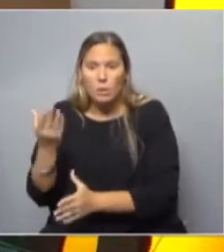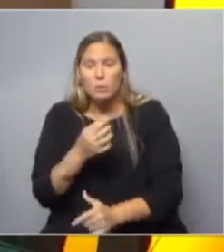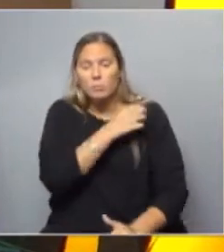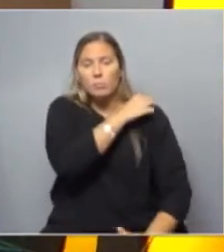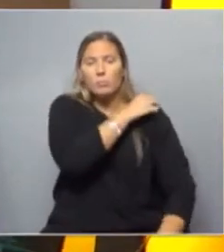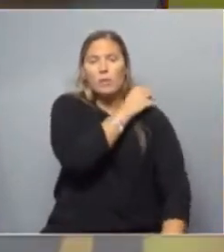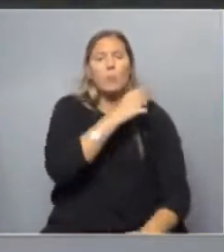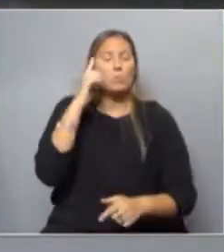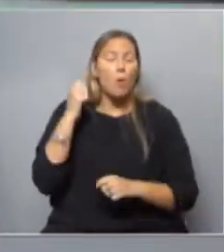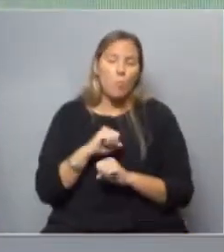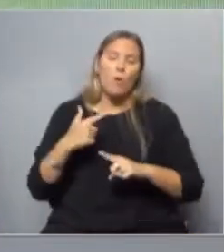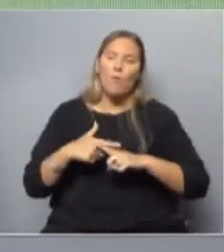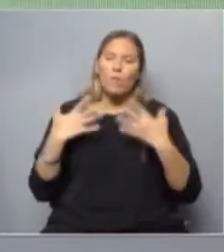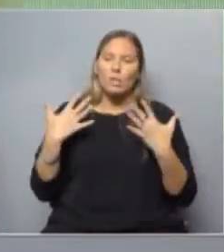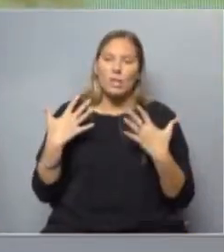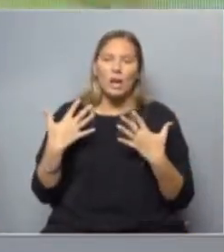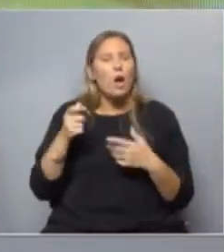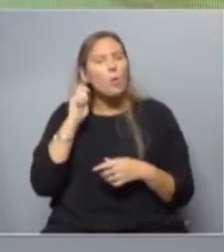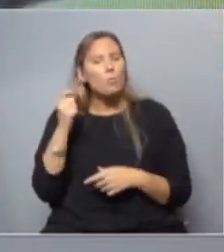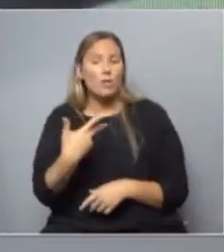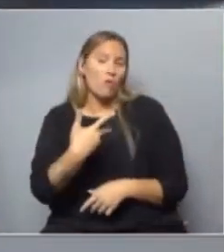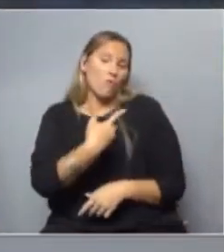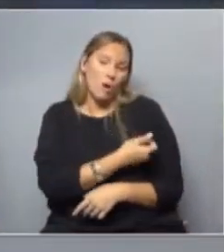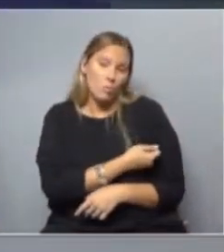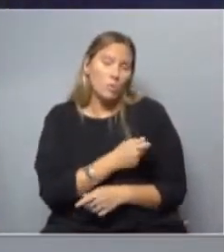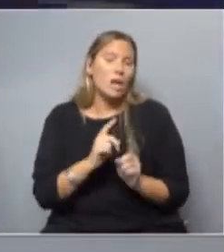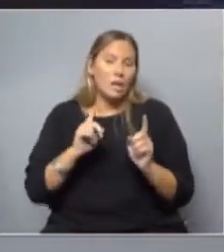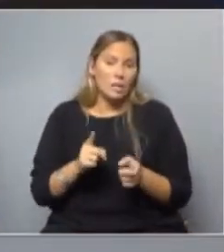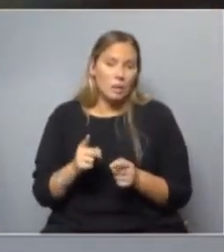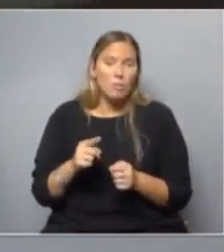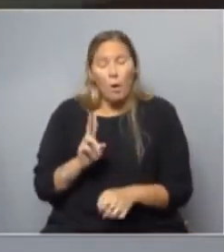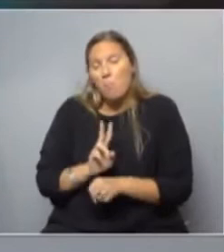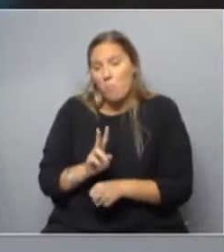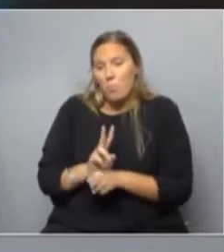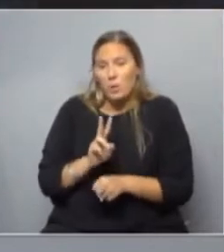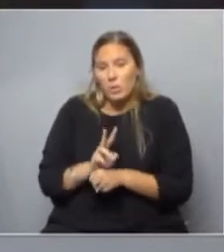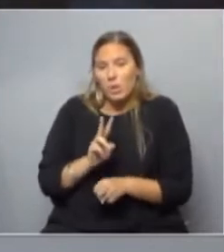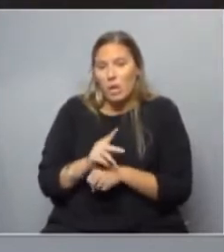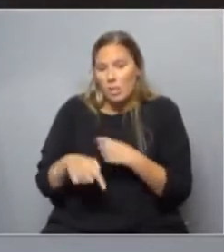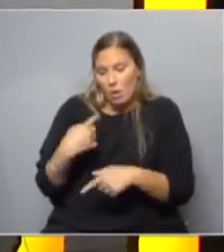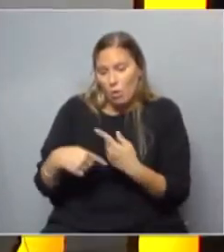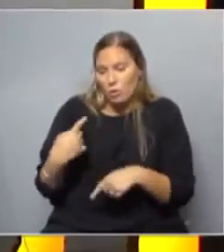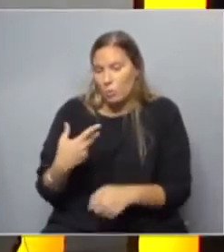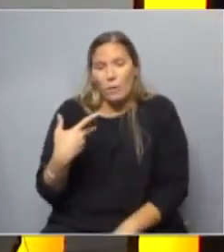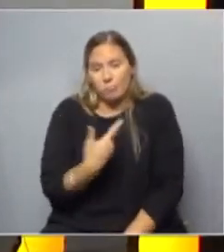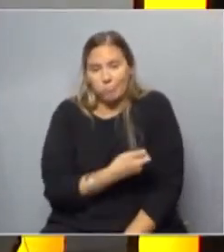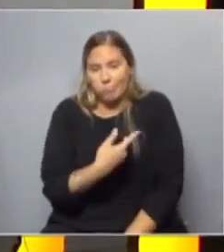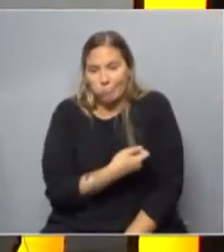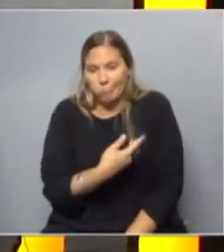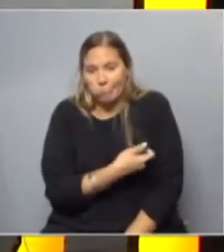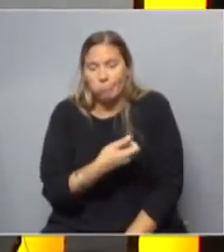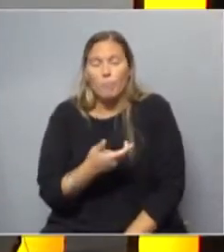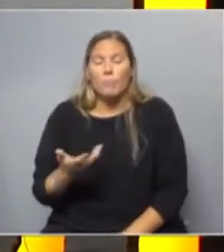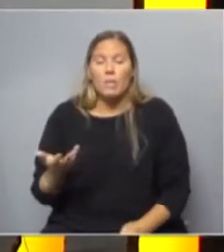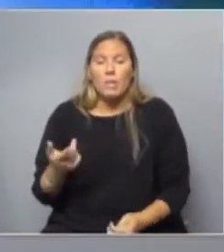dijimos, podemos festejar el cumpleaños de esta vacuna que de última también viene protegiendo y hay que seguir dándosela.